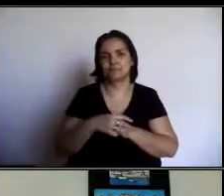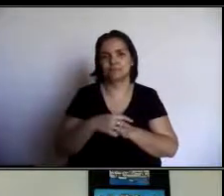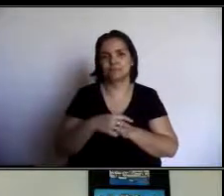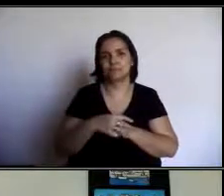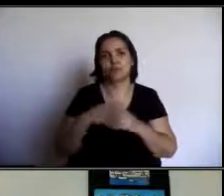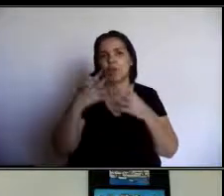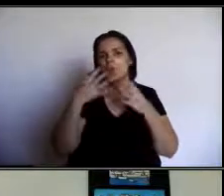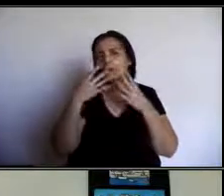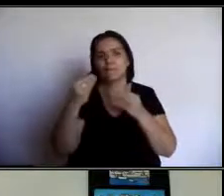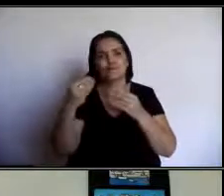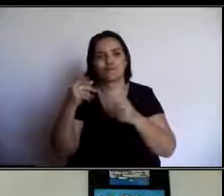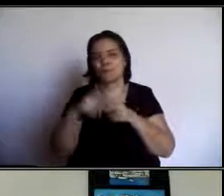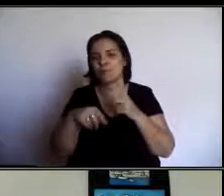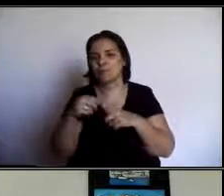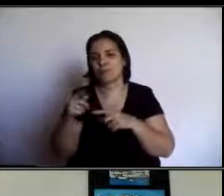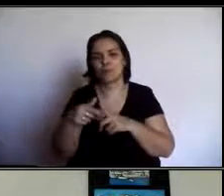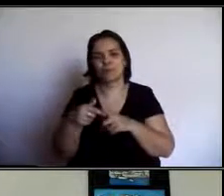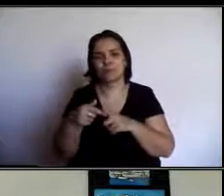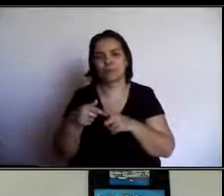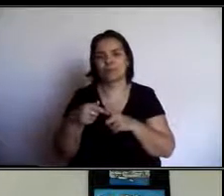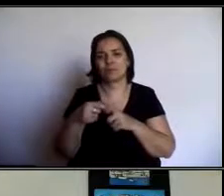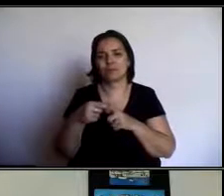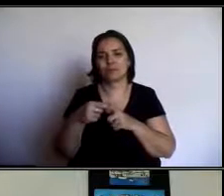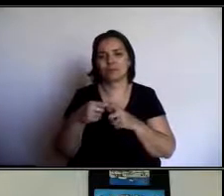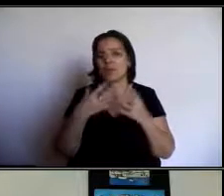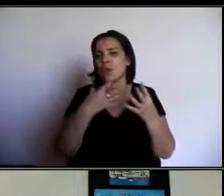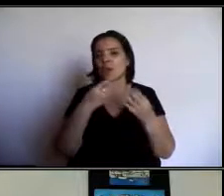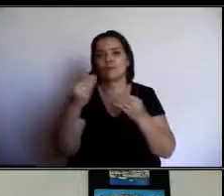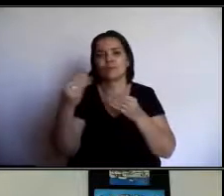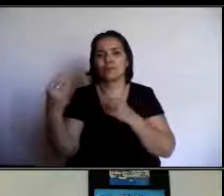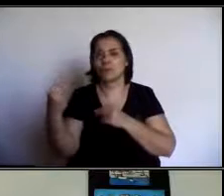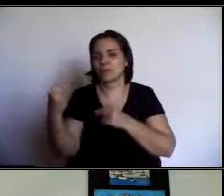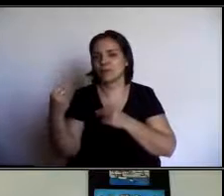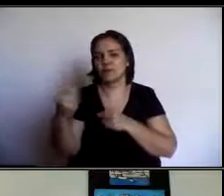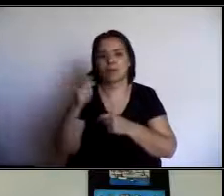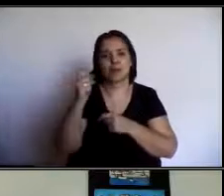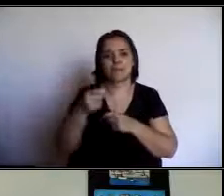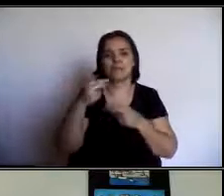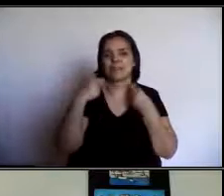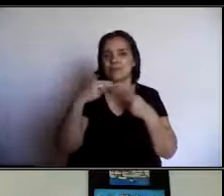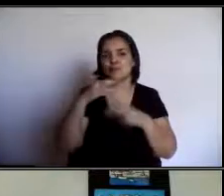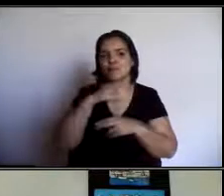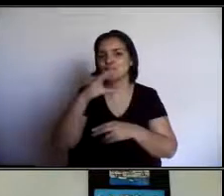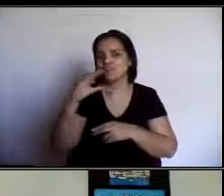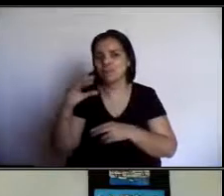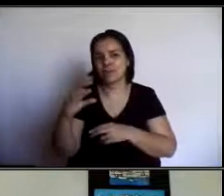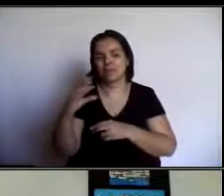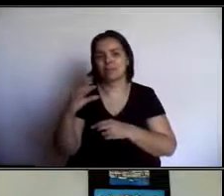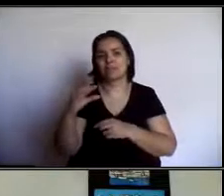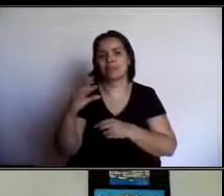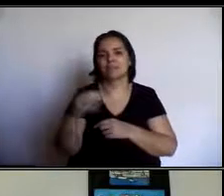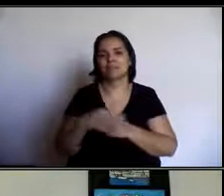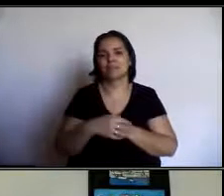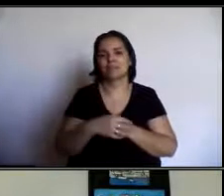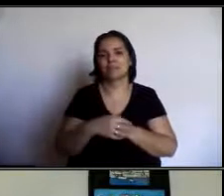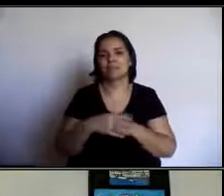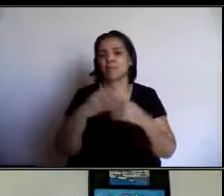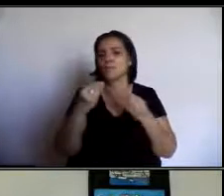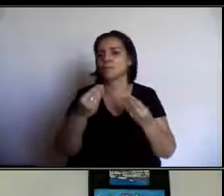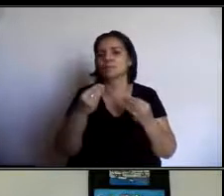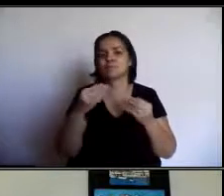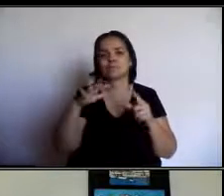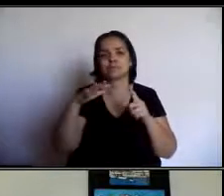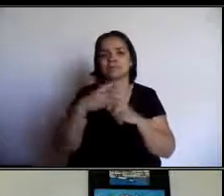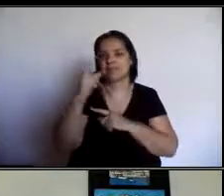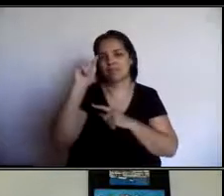muchas ocasiones, como apuntaba la presidenta de la Diputación de Cáceres, en muchas ocasiones la idea